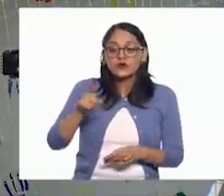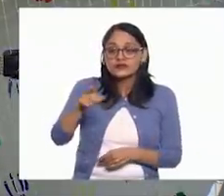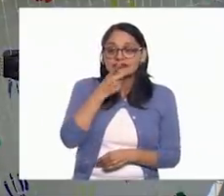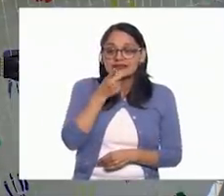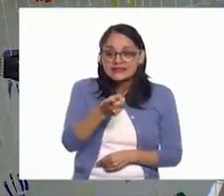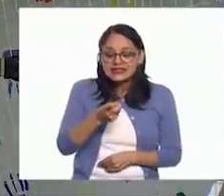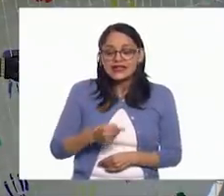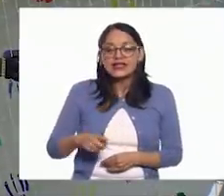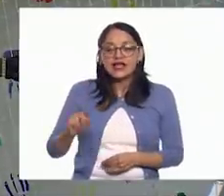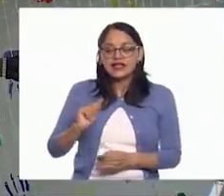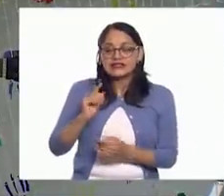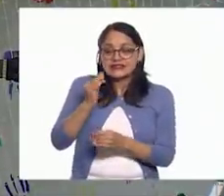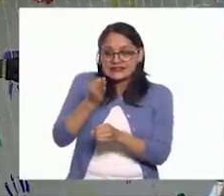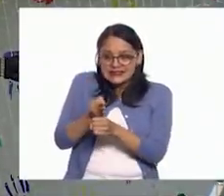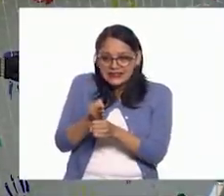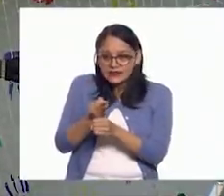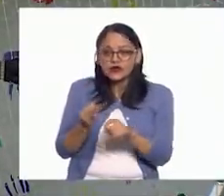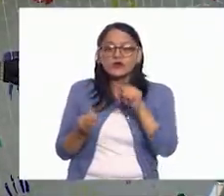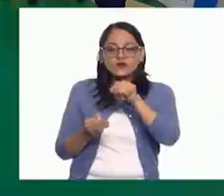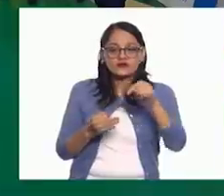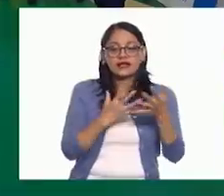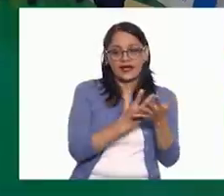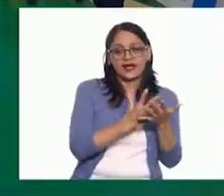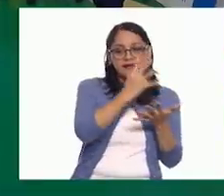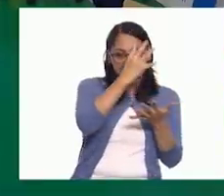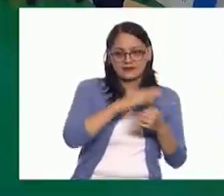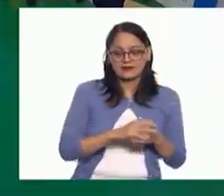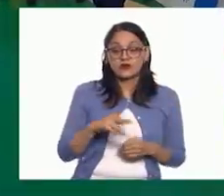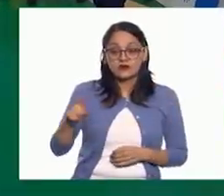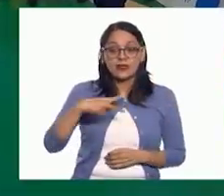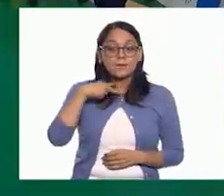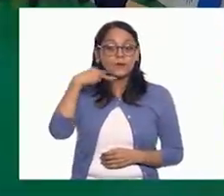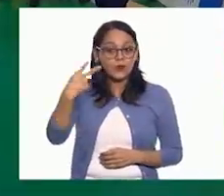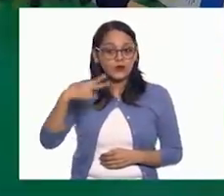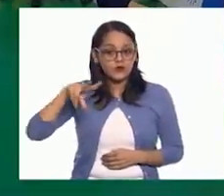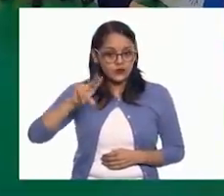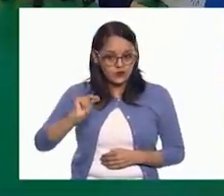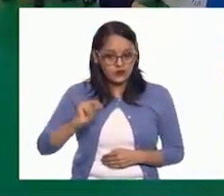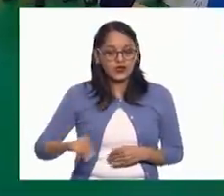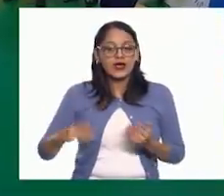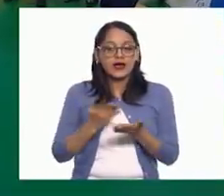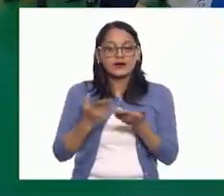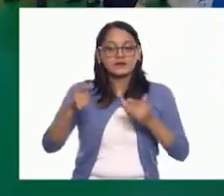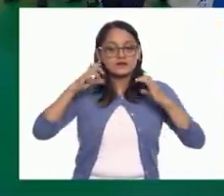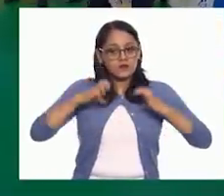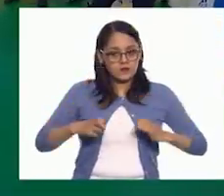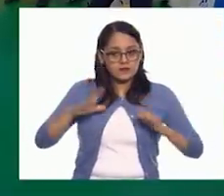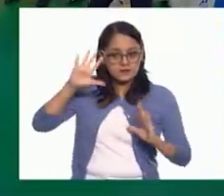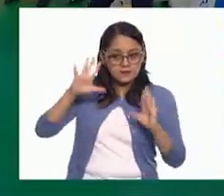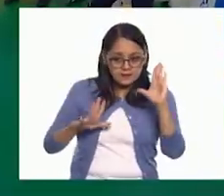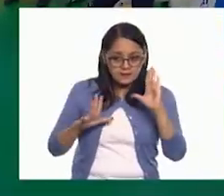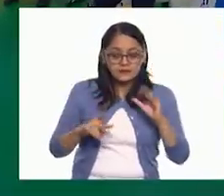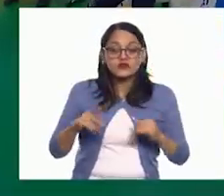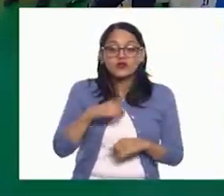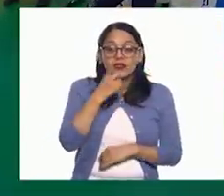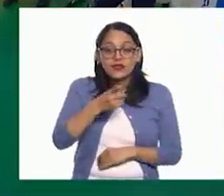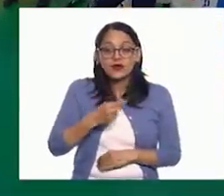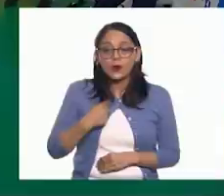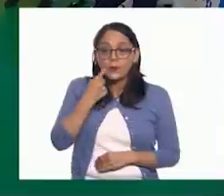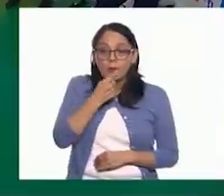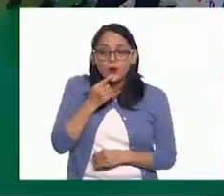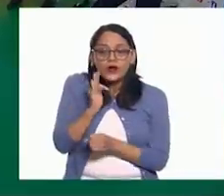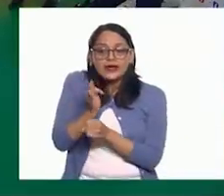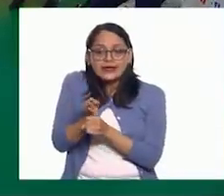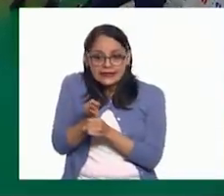ustedes lo van a exagerar. No solamente con la voz, también con el cuerpo. Cuando yo diga boquita,